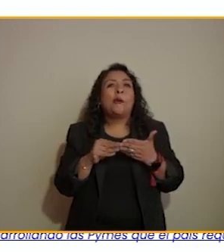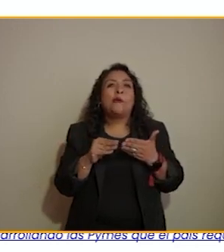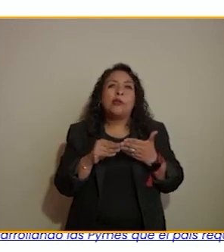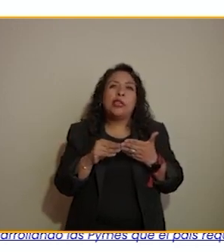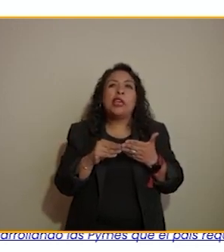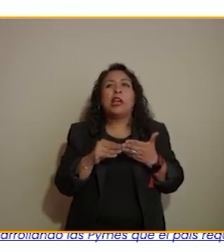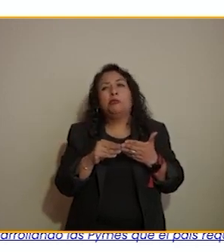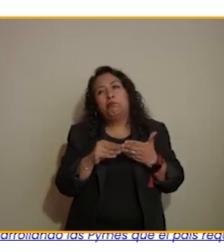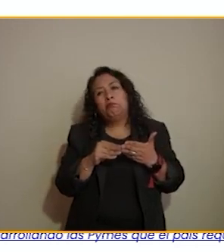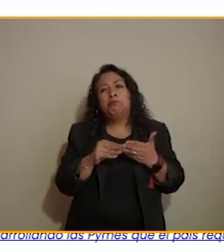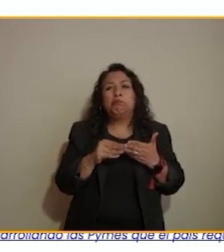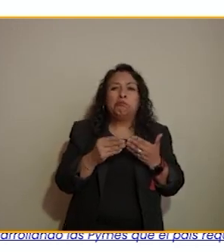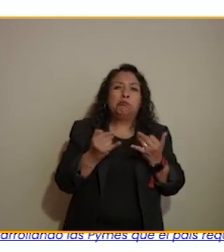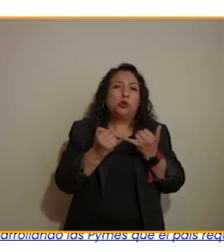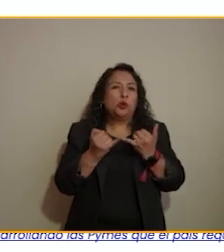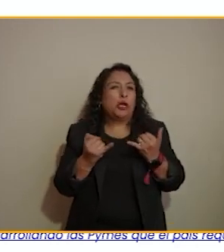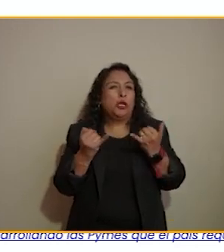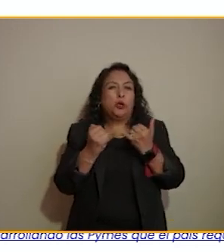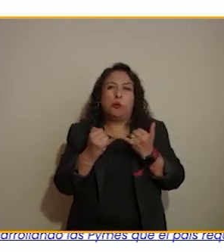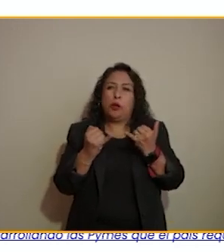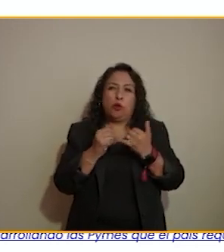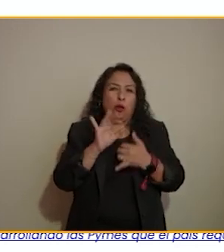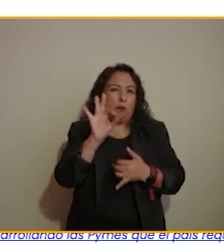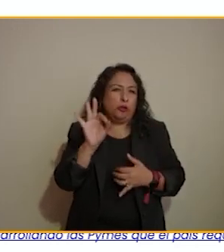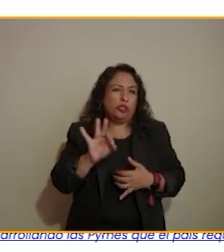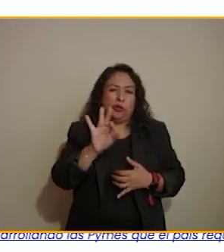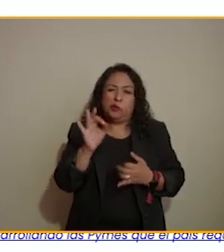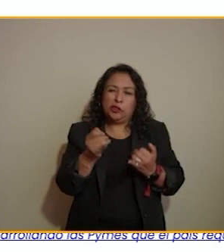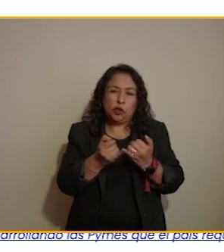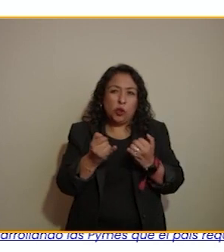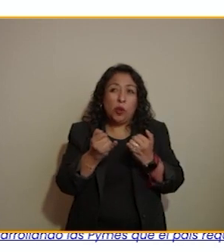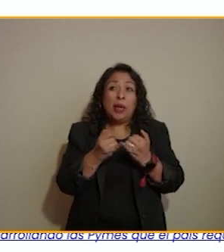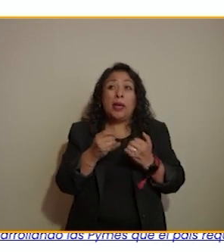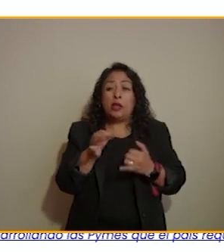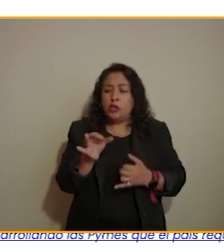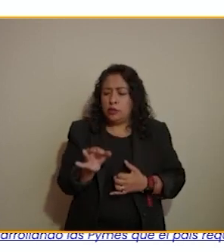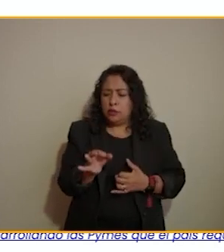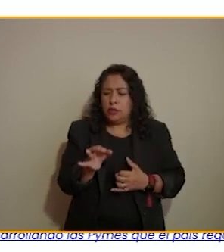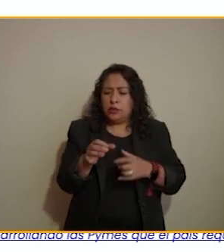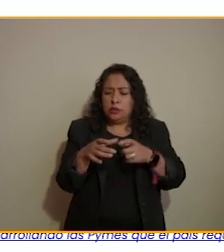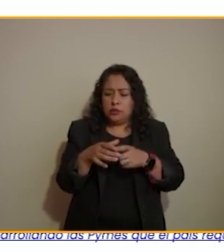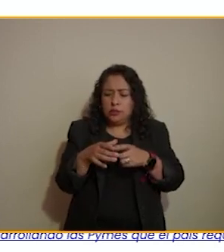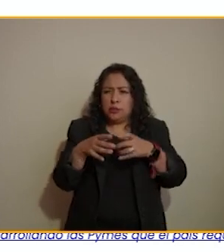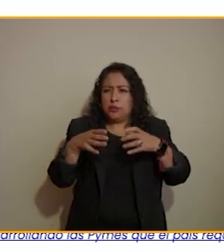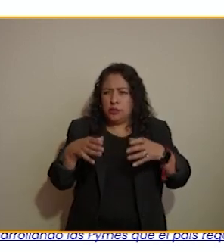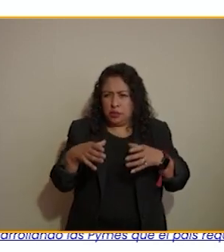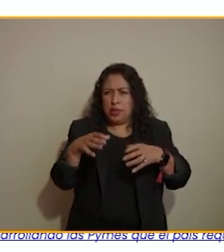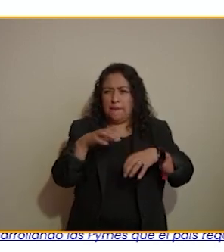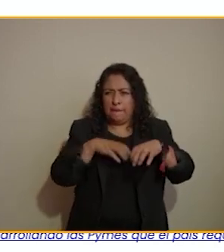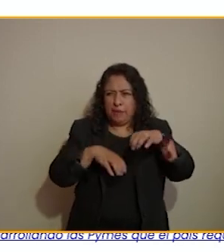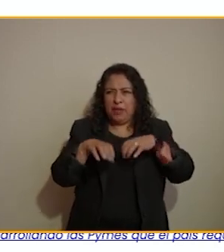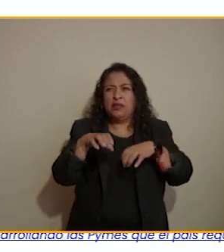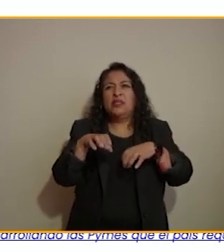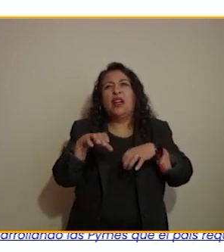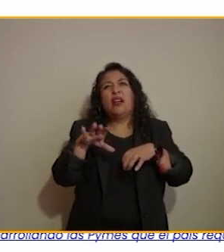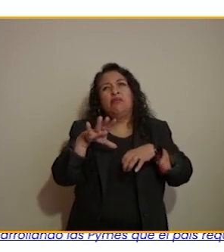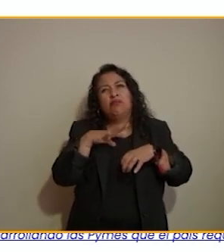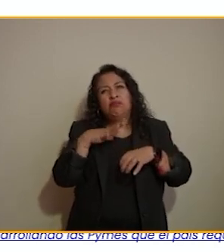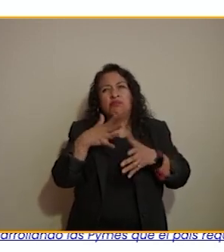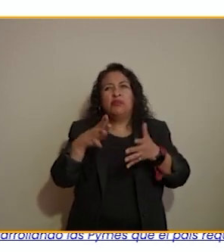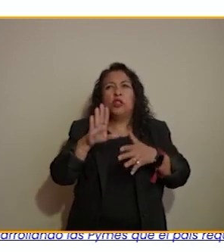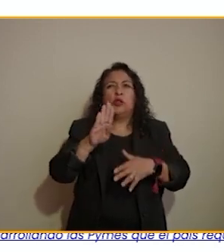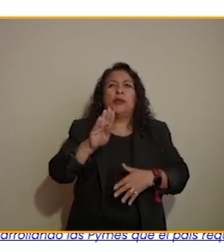proporción similar. Esto quiere decir que micros, pequeñas y medianas empresas siguen conformando cerca